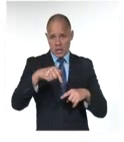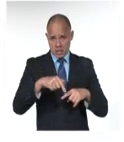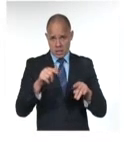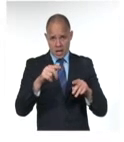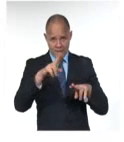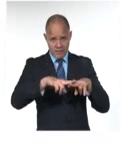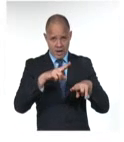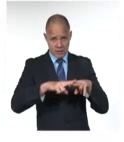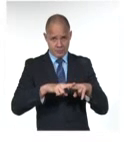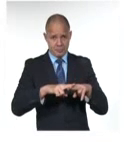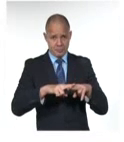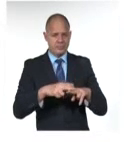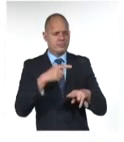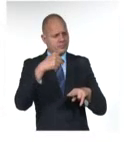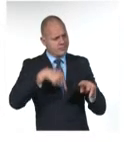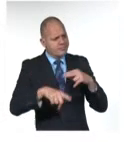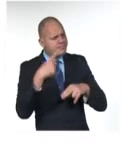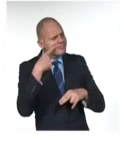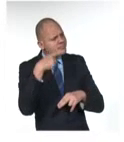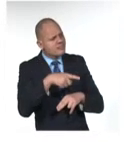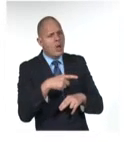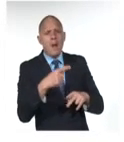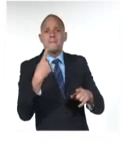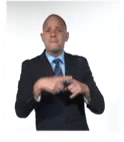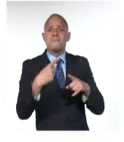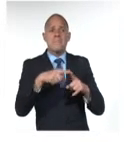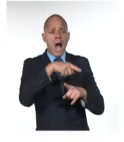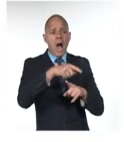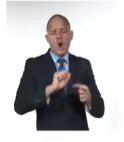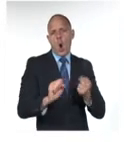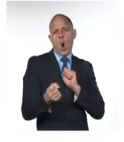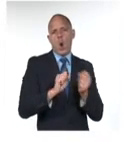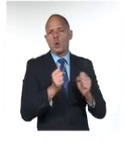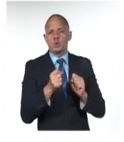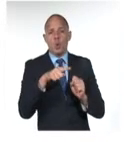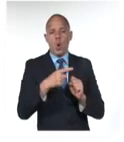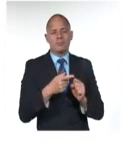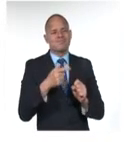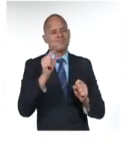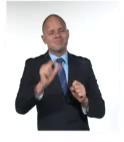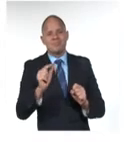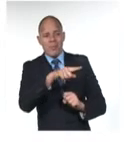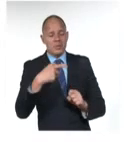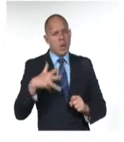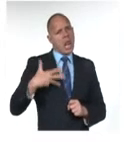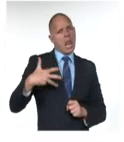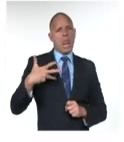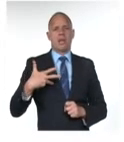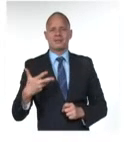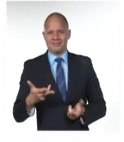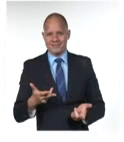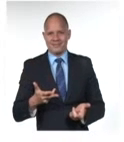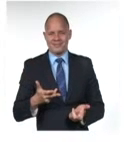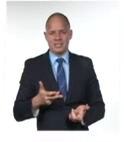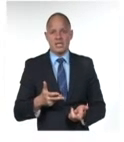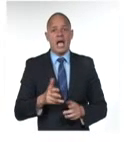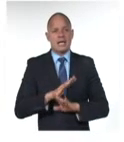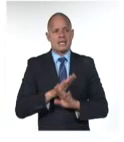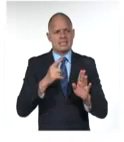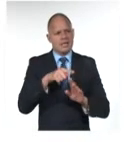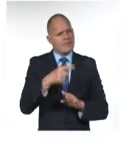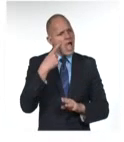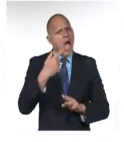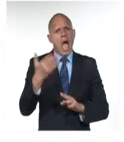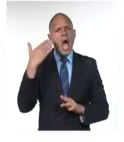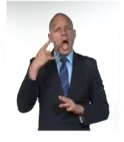con el objetivo de incrementar el malestar de los cubanos afectados. Se trata de gestiones que contrastan con el estímulo tradicional